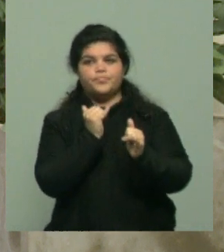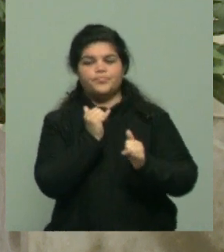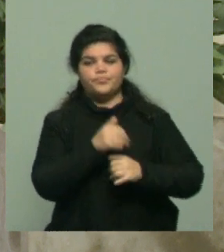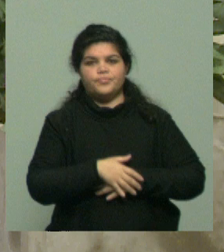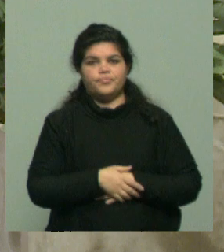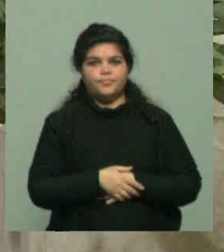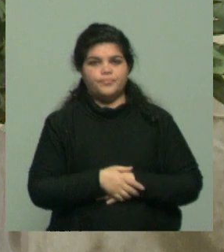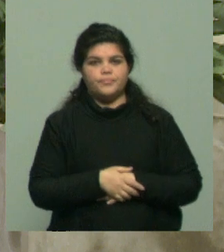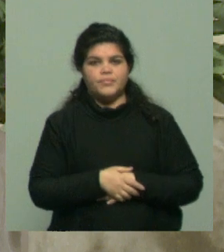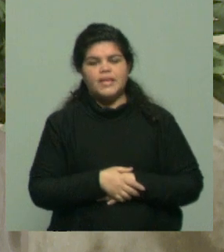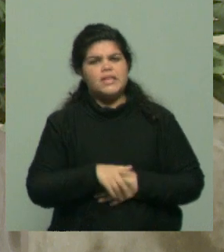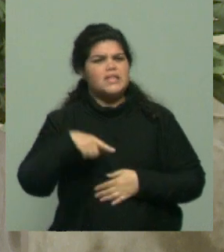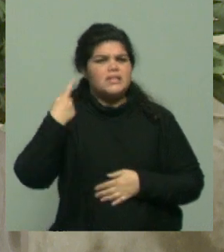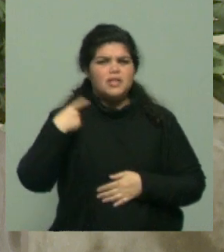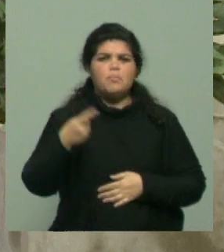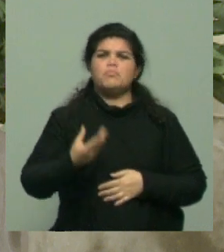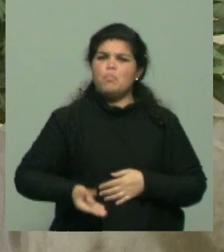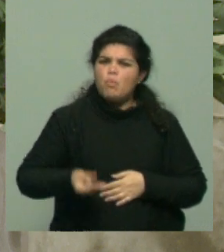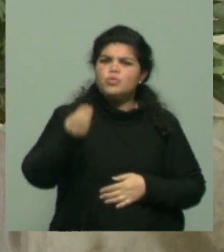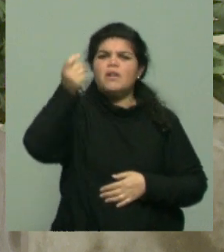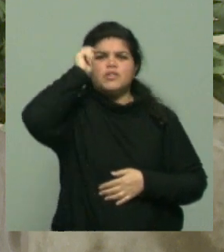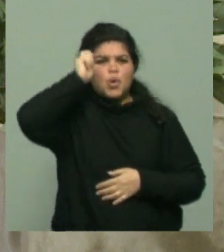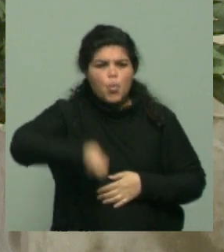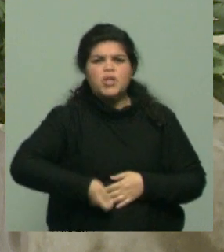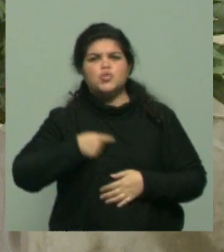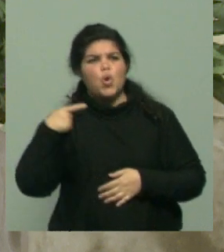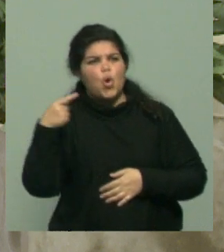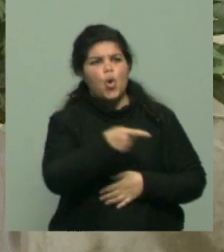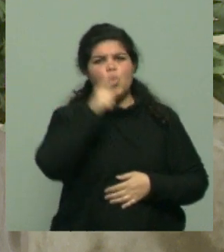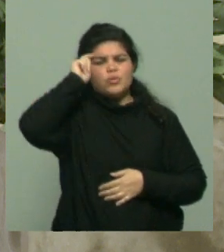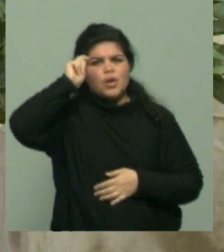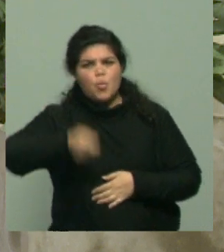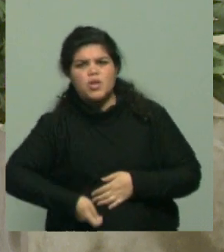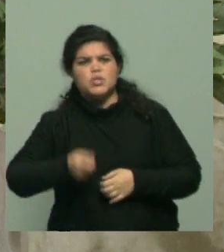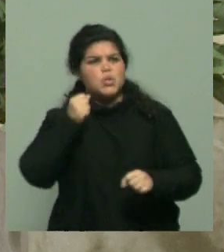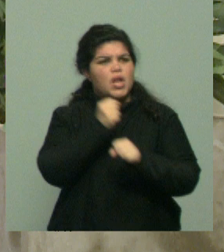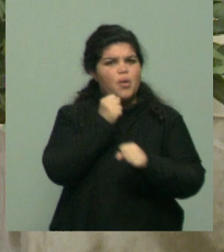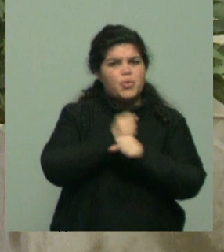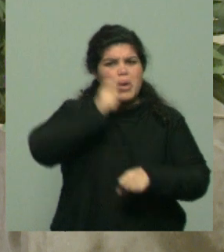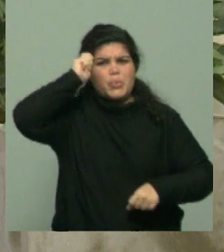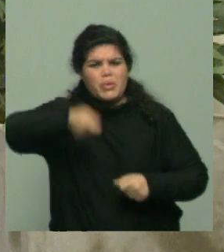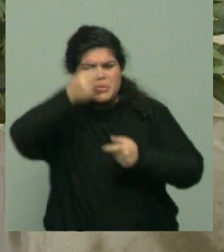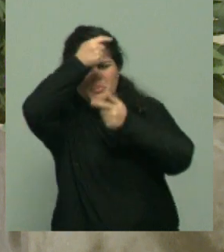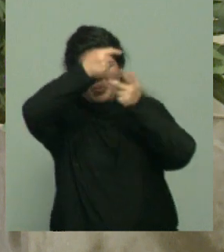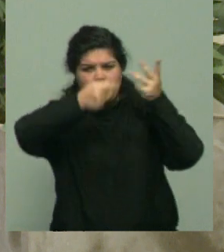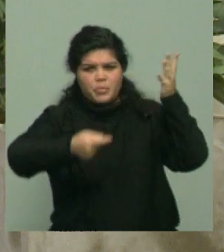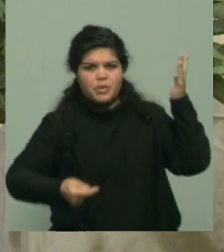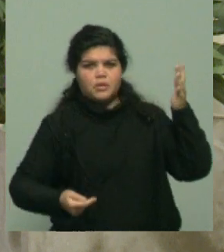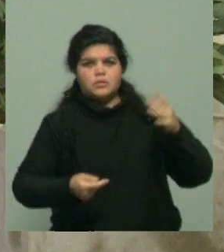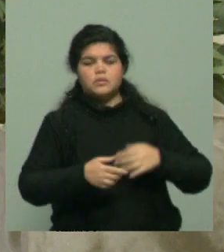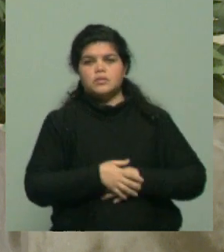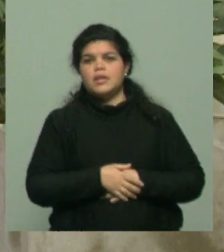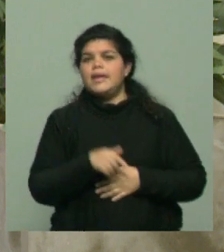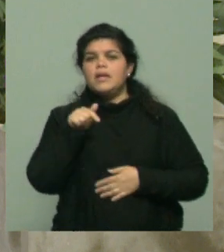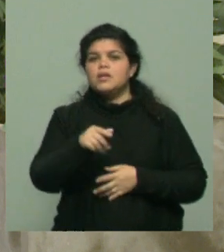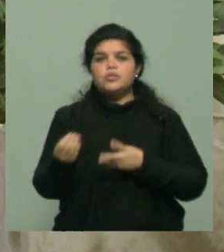esta reforma laboral necesaria. Desde tu lugar, ¿cómo es? ¿Es así o es parte